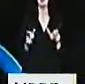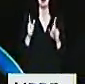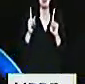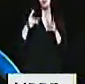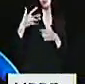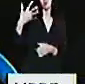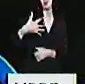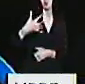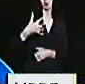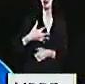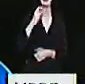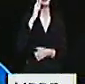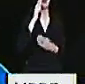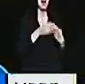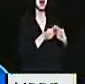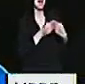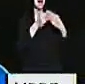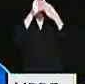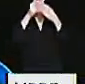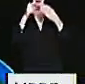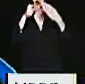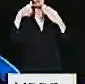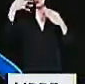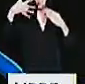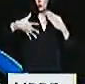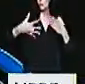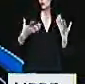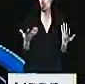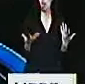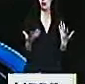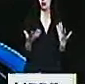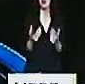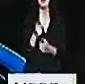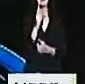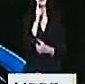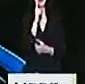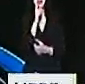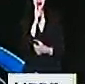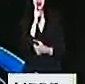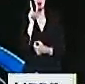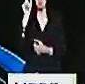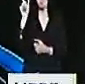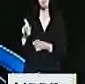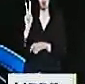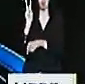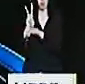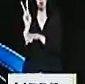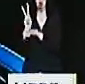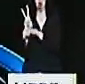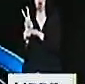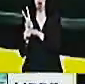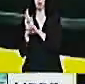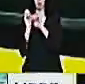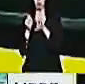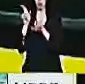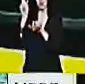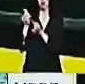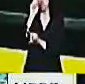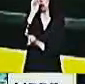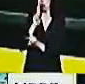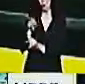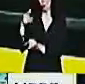Entonces, ahí el liderazgo, sí, juega un papel fundamental de quienes son formadores de estos jóvenes, y si quisiéramos